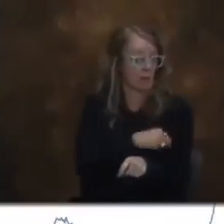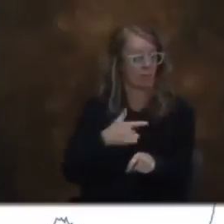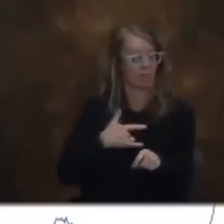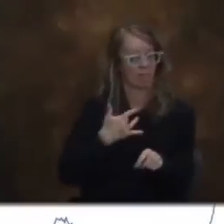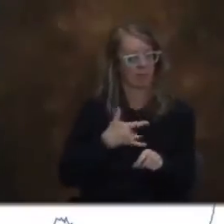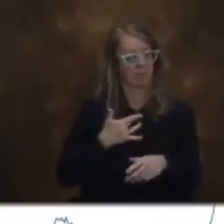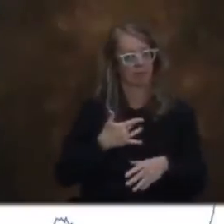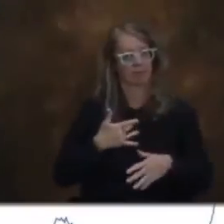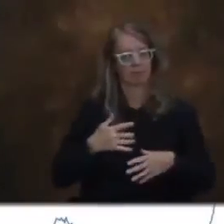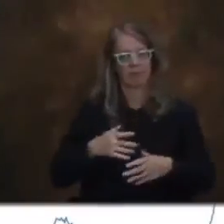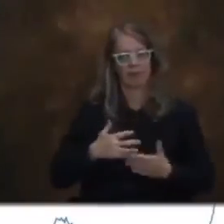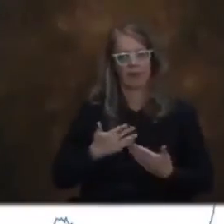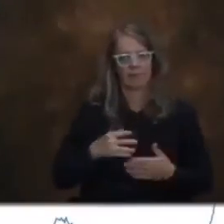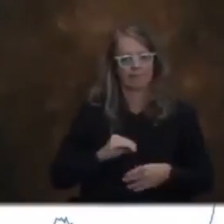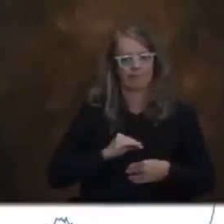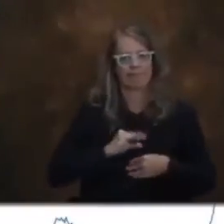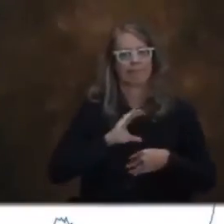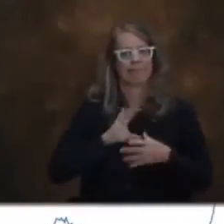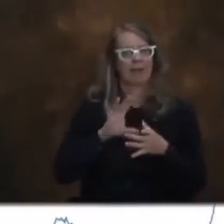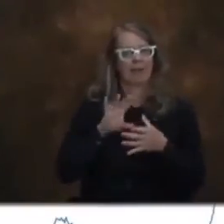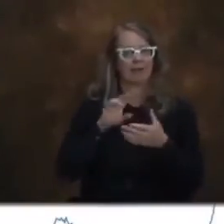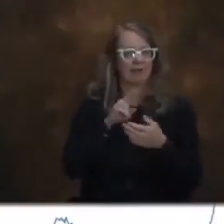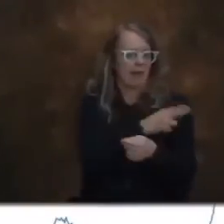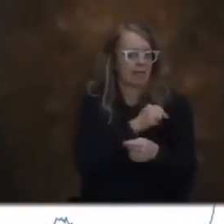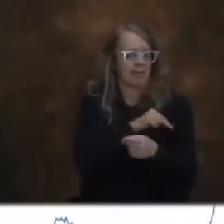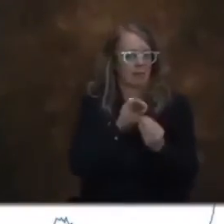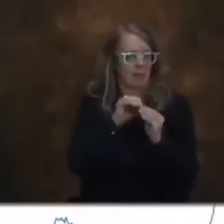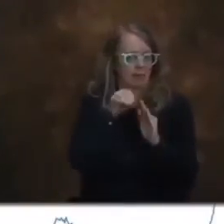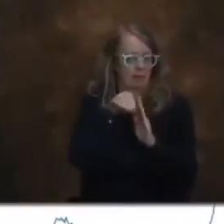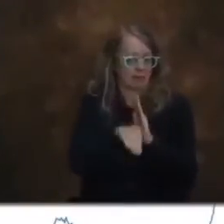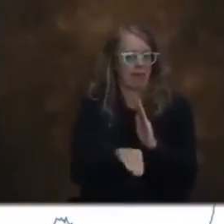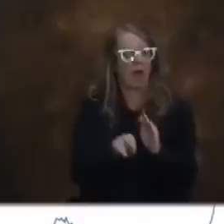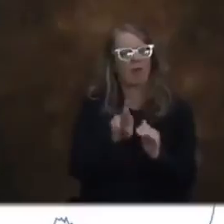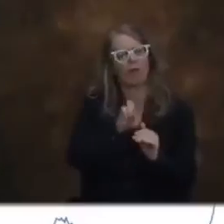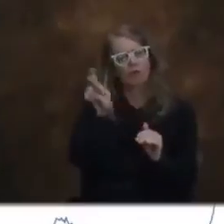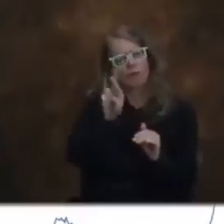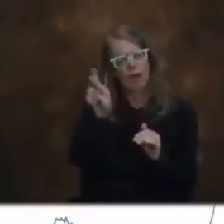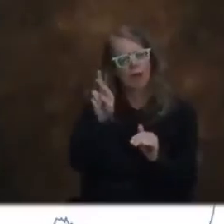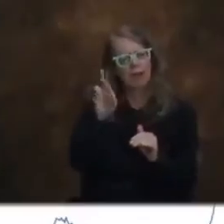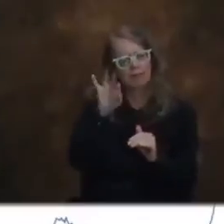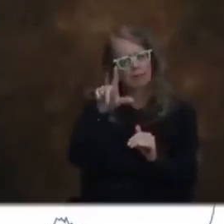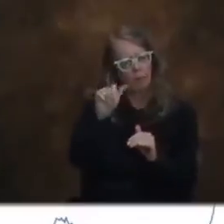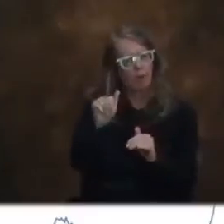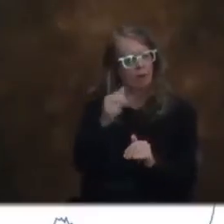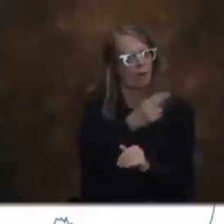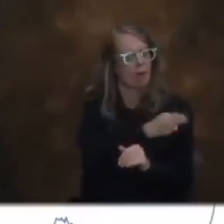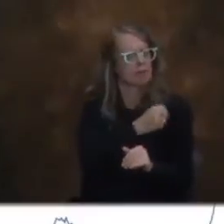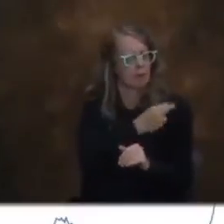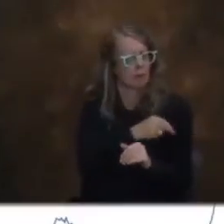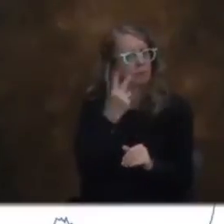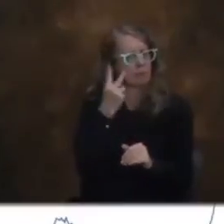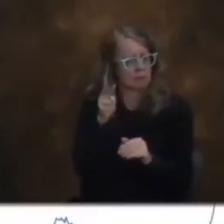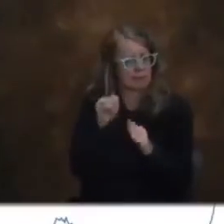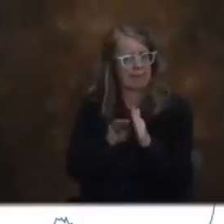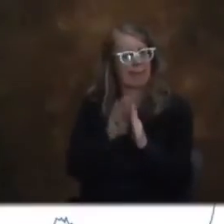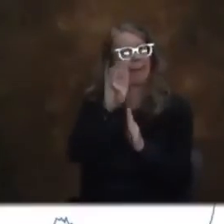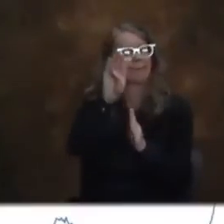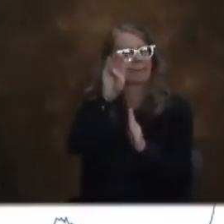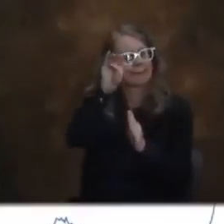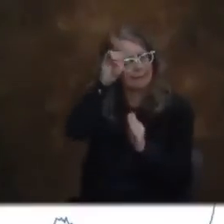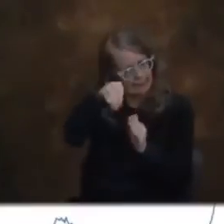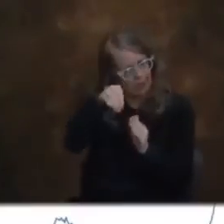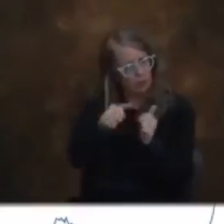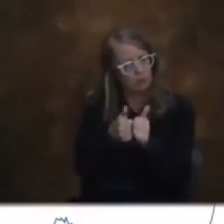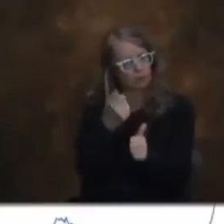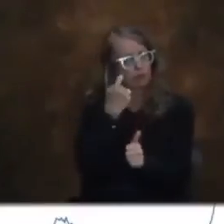gráfica del lado derecho es uno de las divisiones de florida y pueden una parte de abajo un